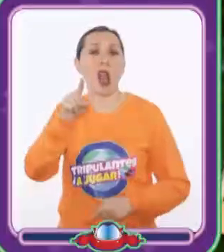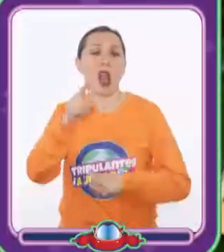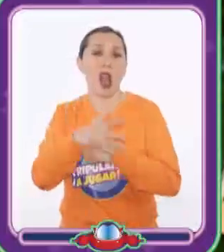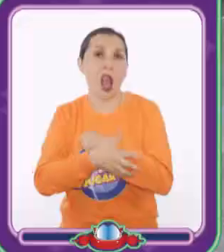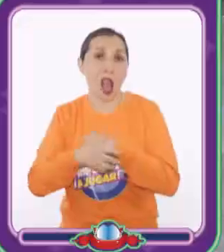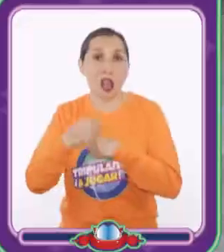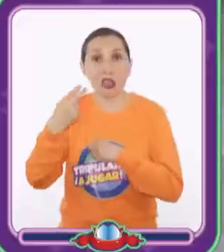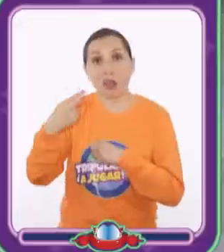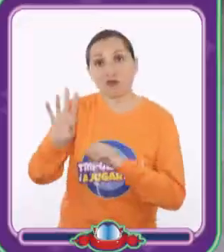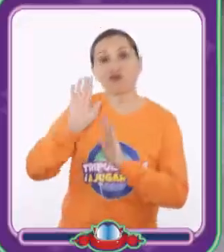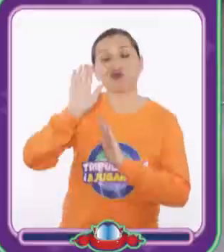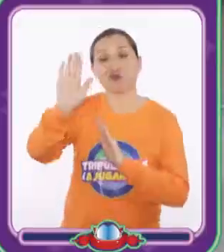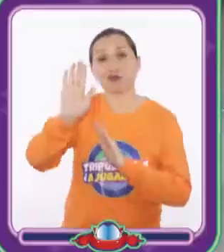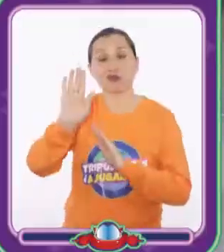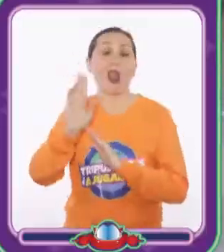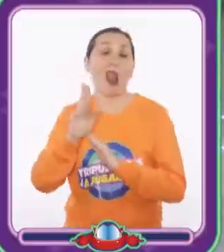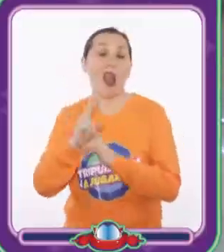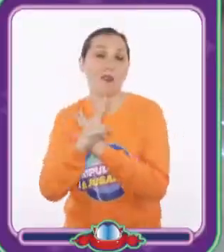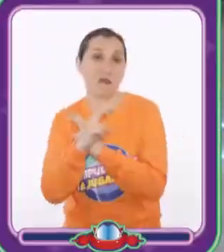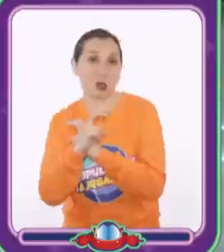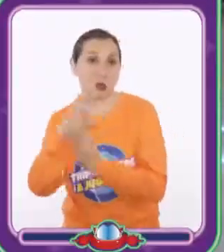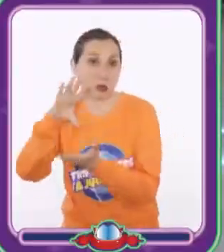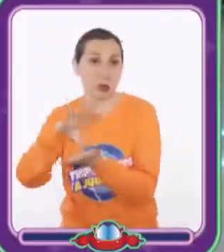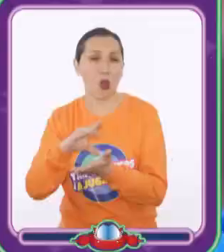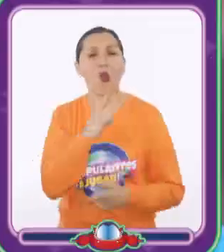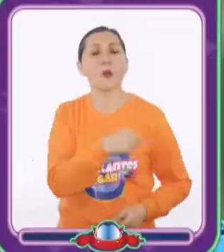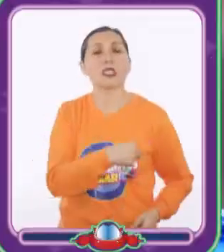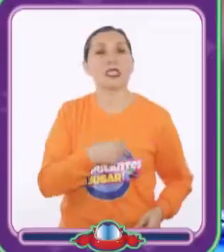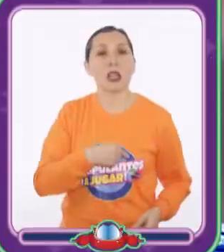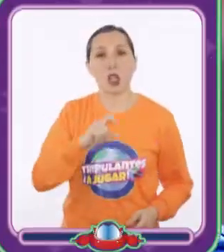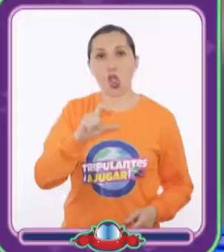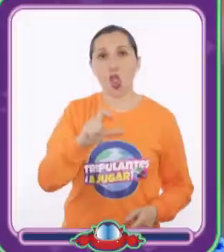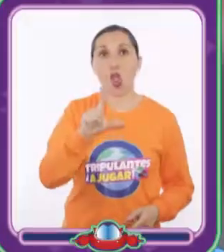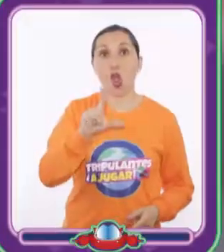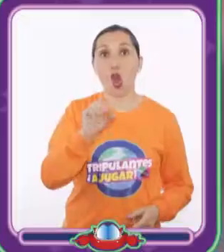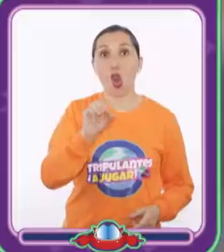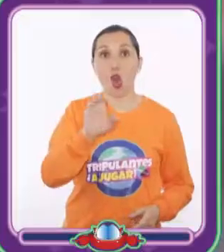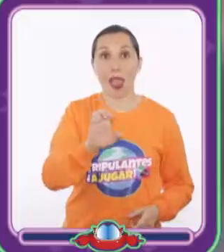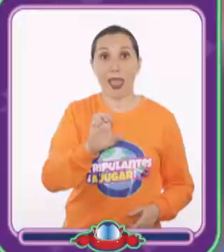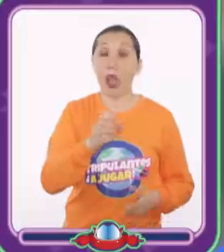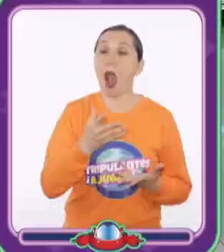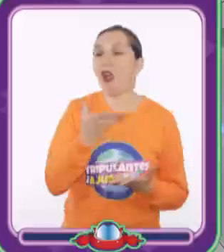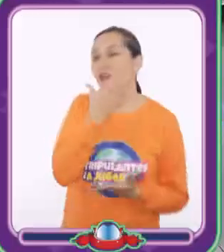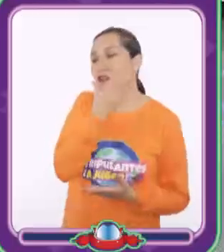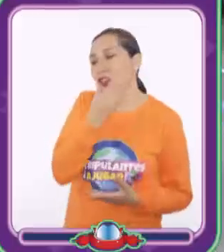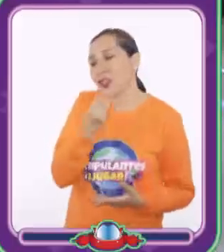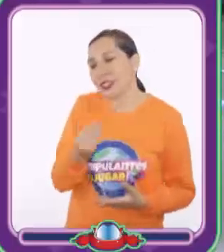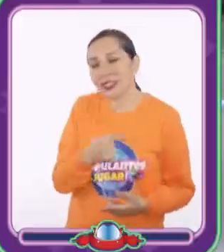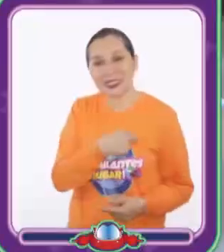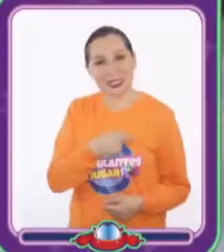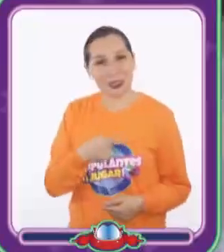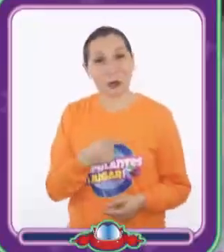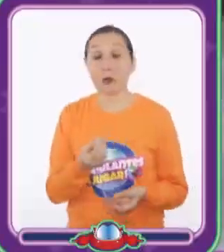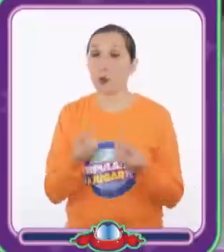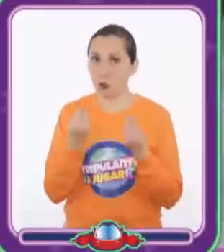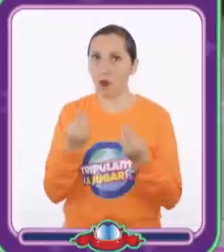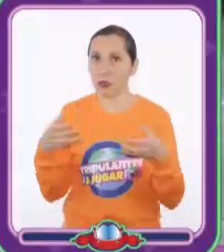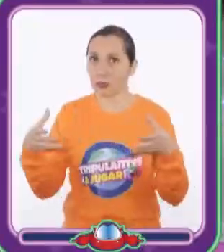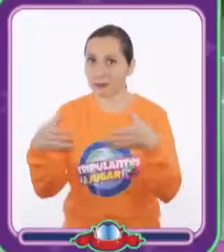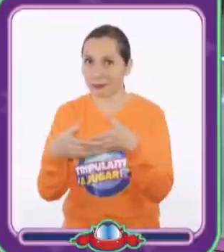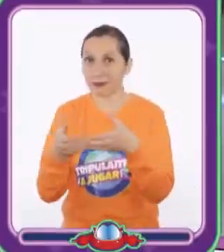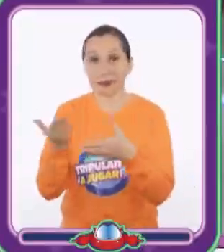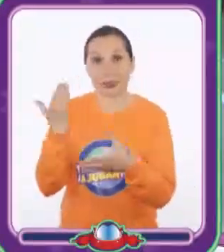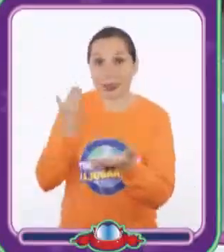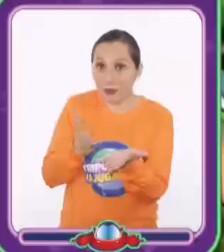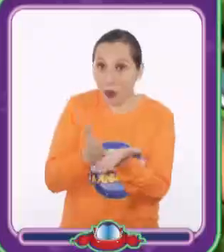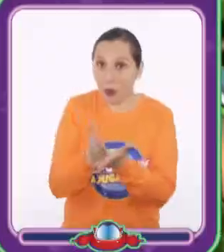¿Tú mascota está en Venezuela? ¿Y cómo se llama tu mascota? Chloe. ¡Chloe! ¡Uy, qué linda, Chloe! Muy bien, tripulación. Antes